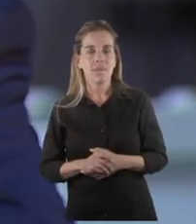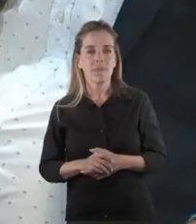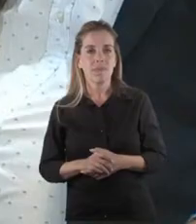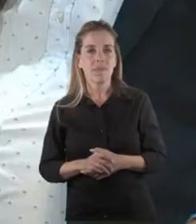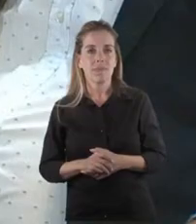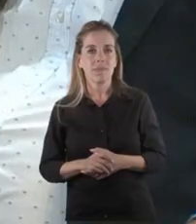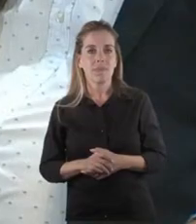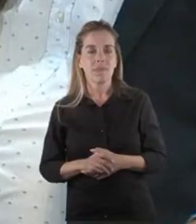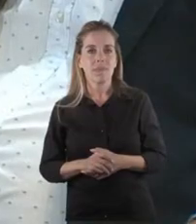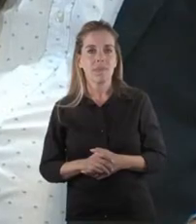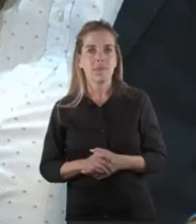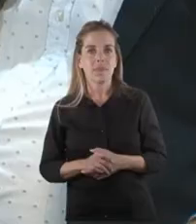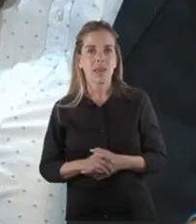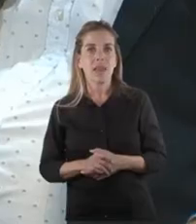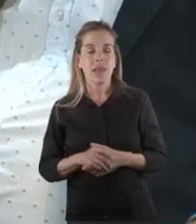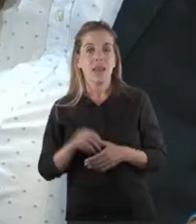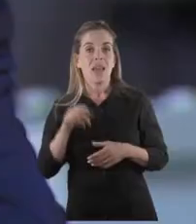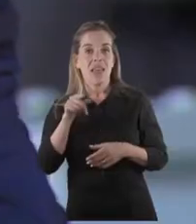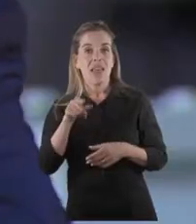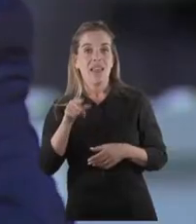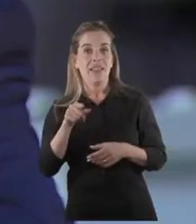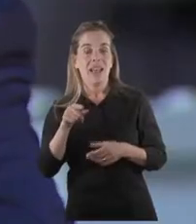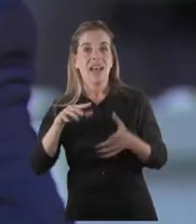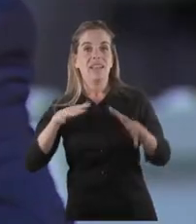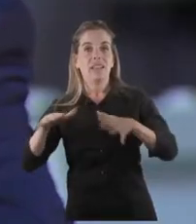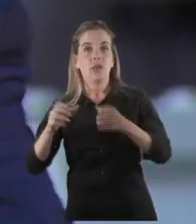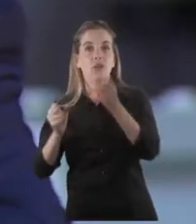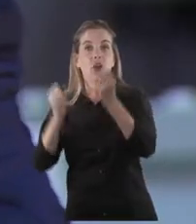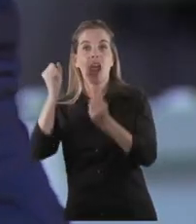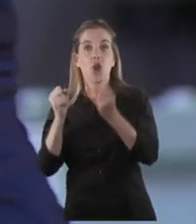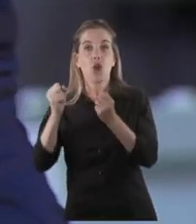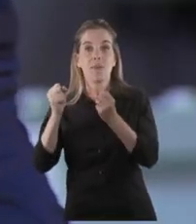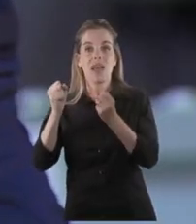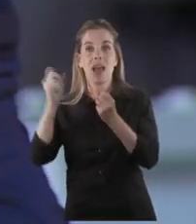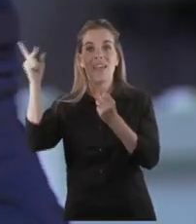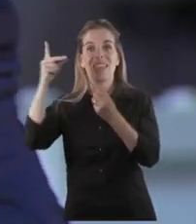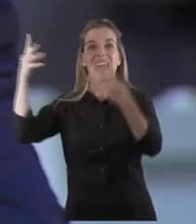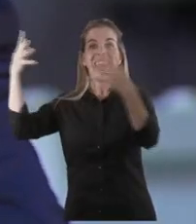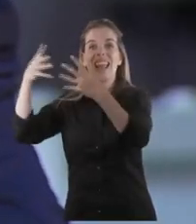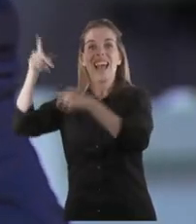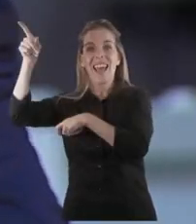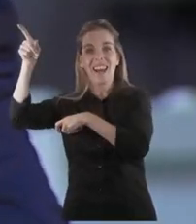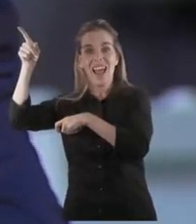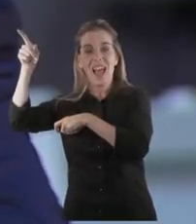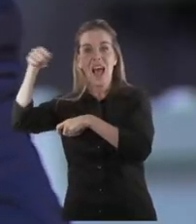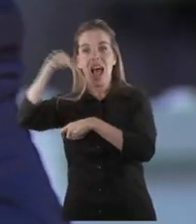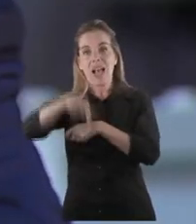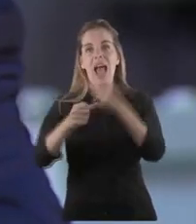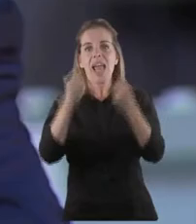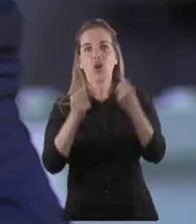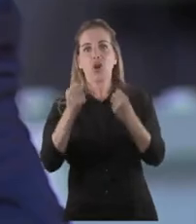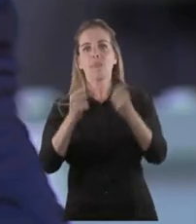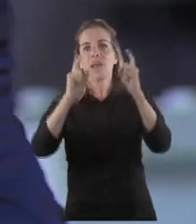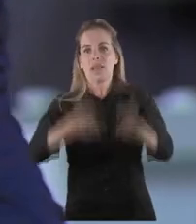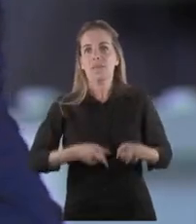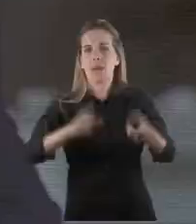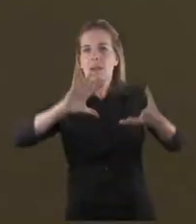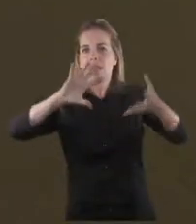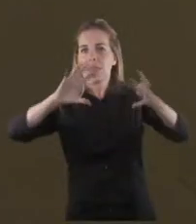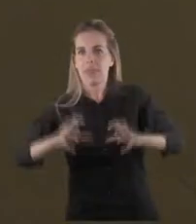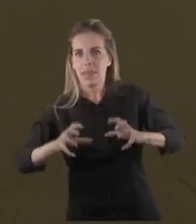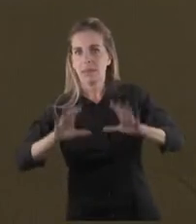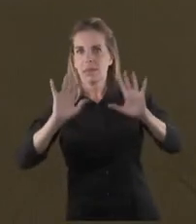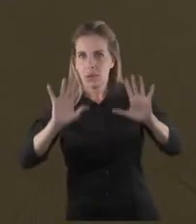muchas de las balas de la economía nos golpean y nos pegan a nosotros. Y no podemos hacernos los